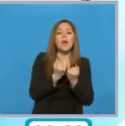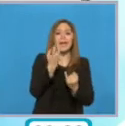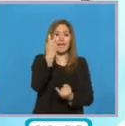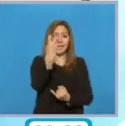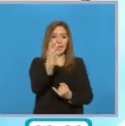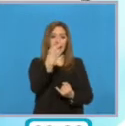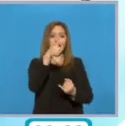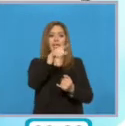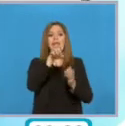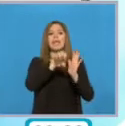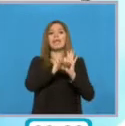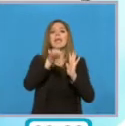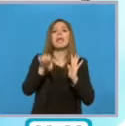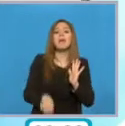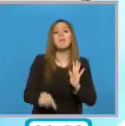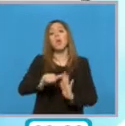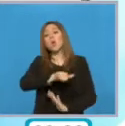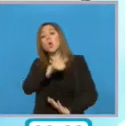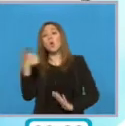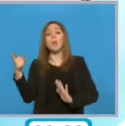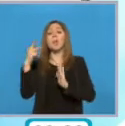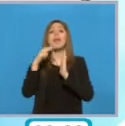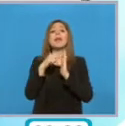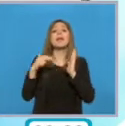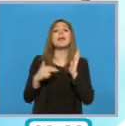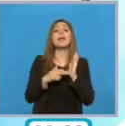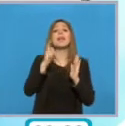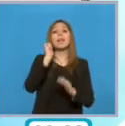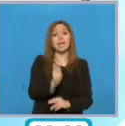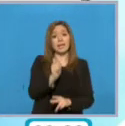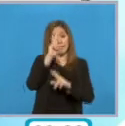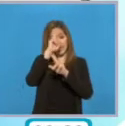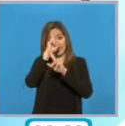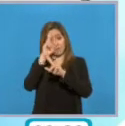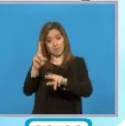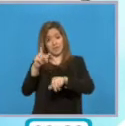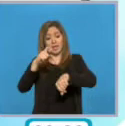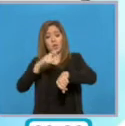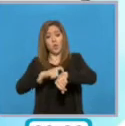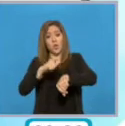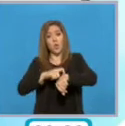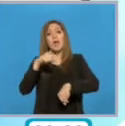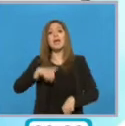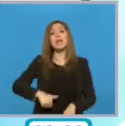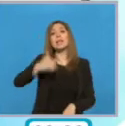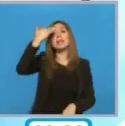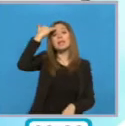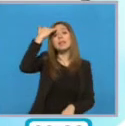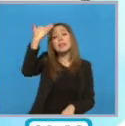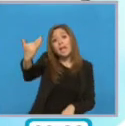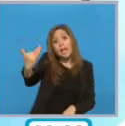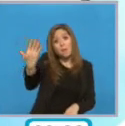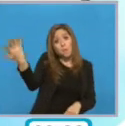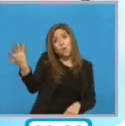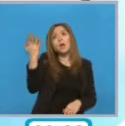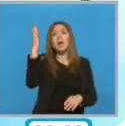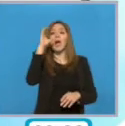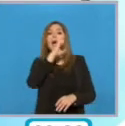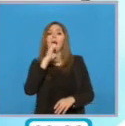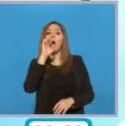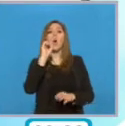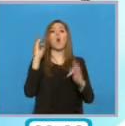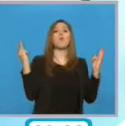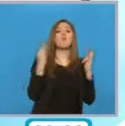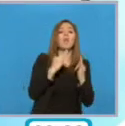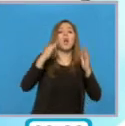ejemplo, habla de otra de las reglas importantes, Sí. que es el respeto de la hora y del clima, ¿no? Ok. Que también es importante, ¿no? Si